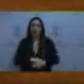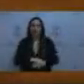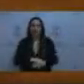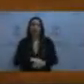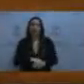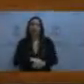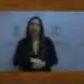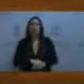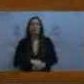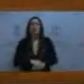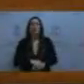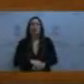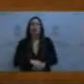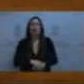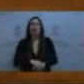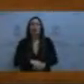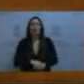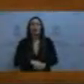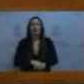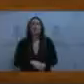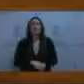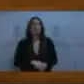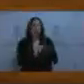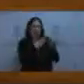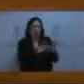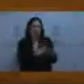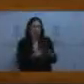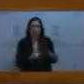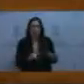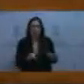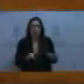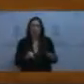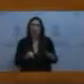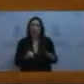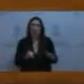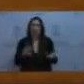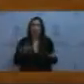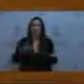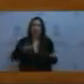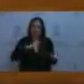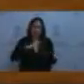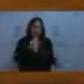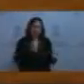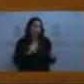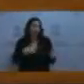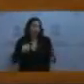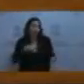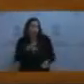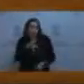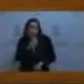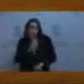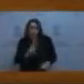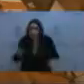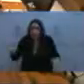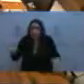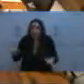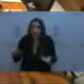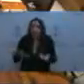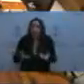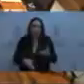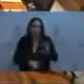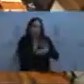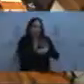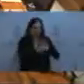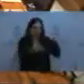¿Eh? ¿Que tiene usted uno? Por favor, no entre en diálogo. Perdone, no, es que no le entiendo. No, pero prosiga y no entren en diálogo.